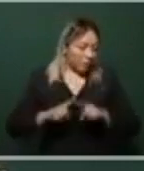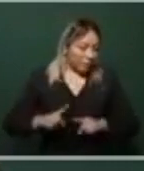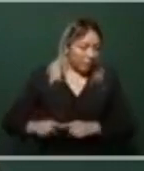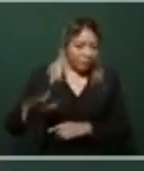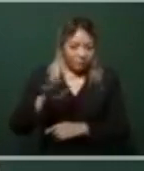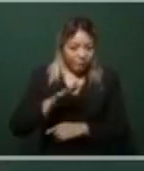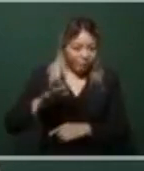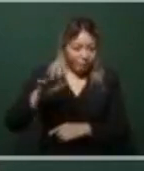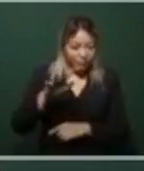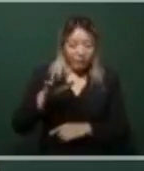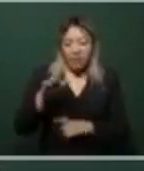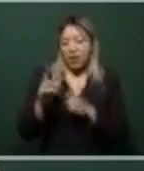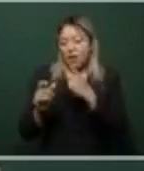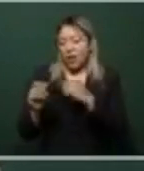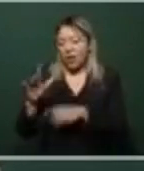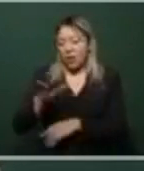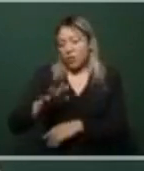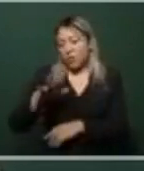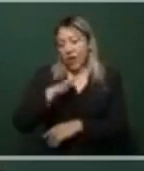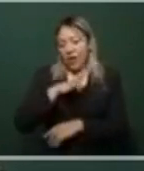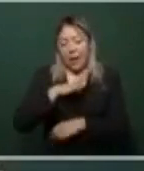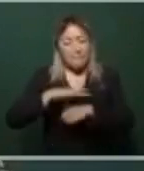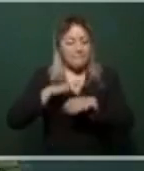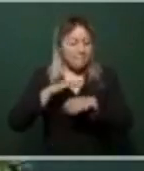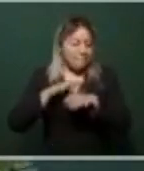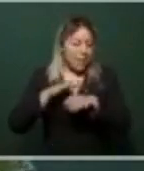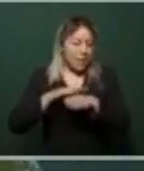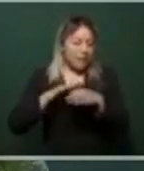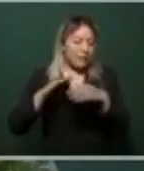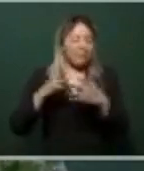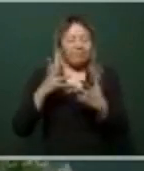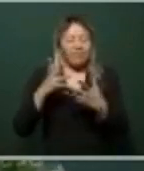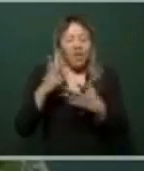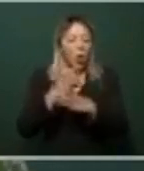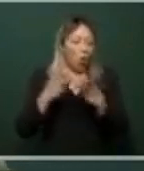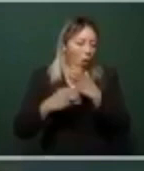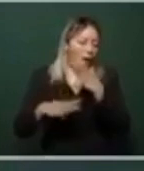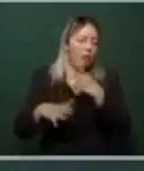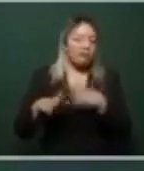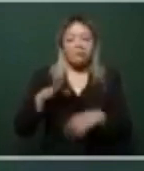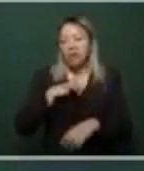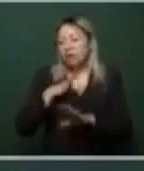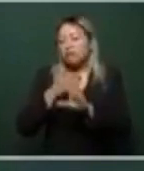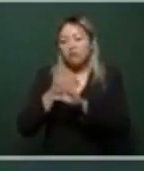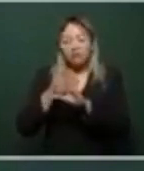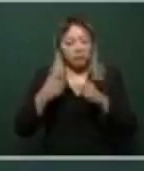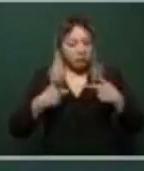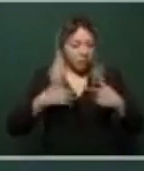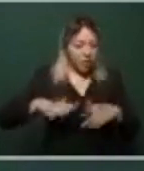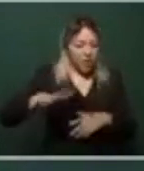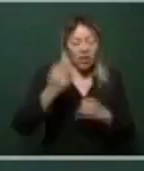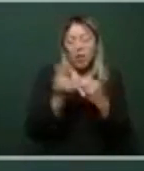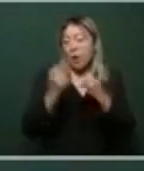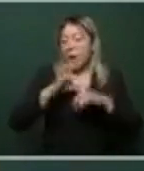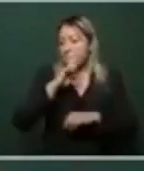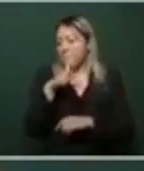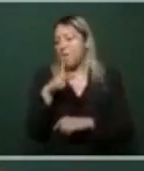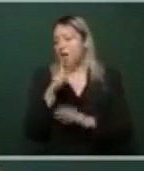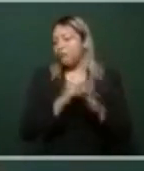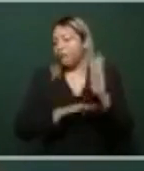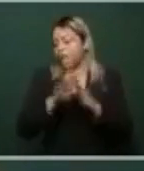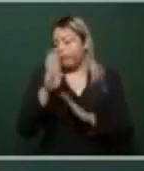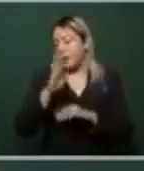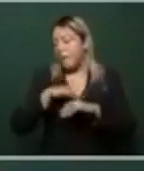viendo los delitos que más afectan a la población y poder generar condiciones de seguridad. Esto